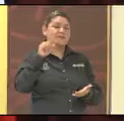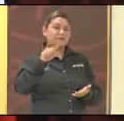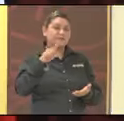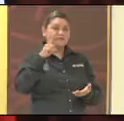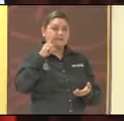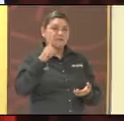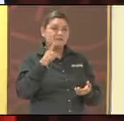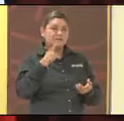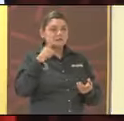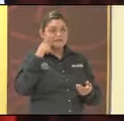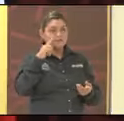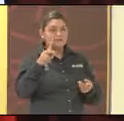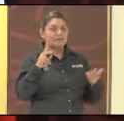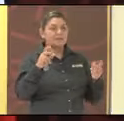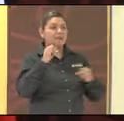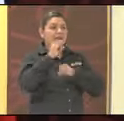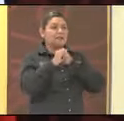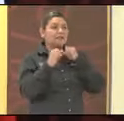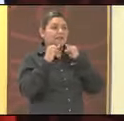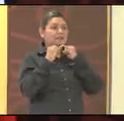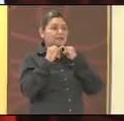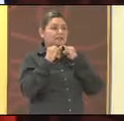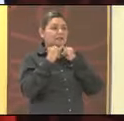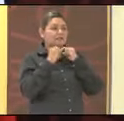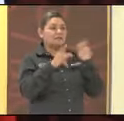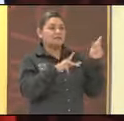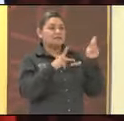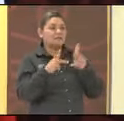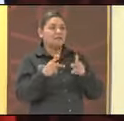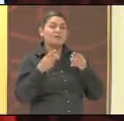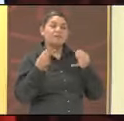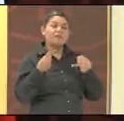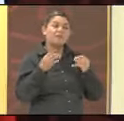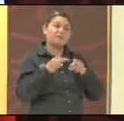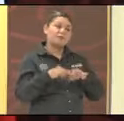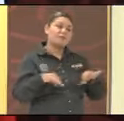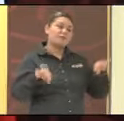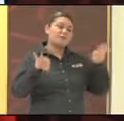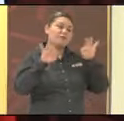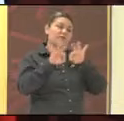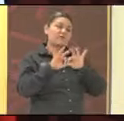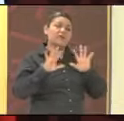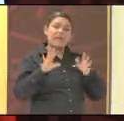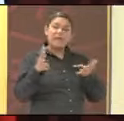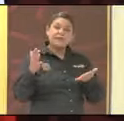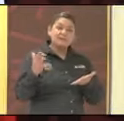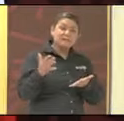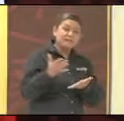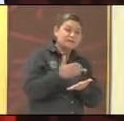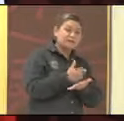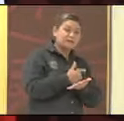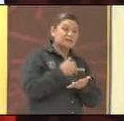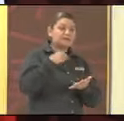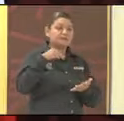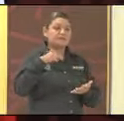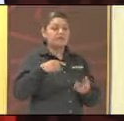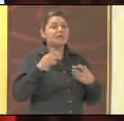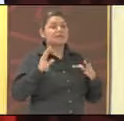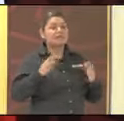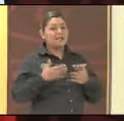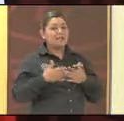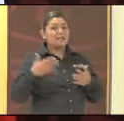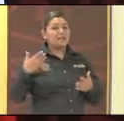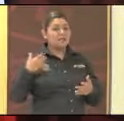Planeación. Y es muy importante recuperar este organismo, ya lo estamos haciendo, yo felicito a la